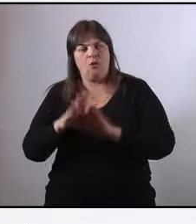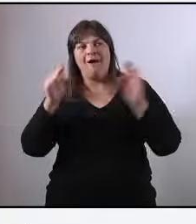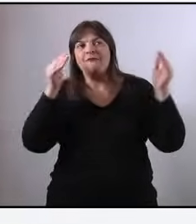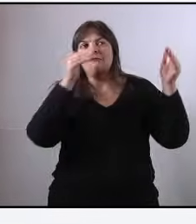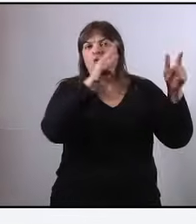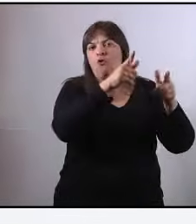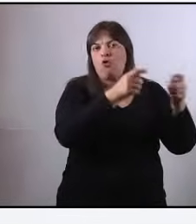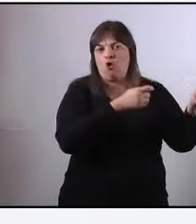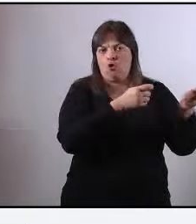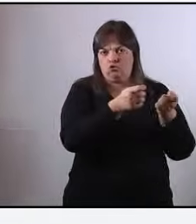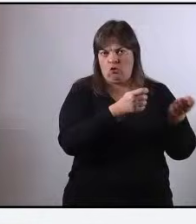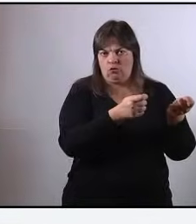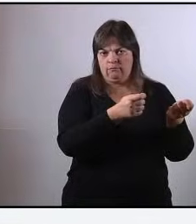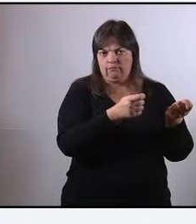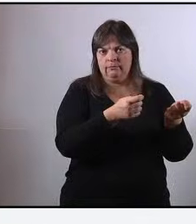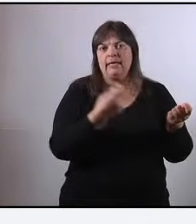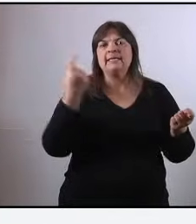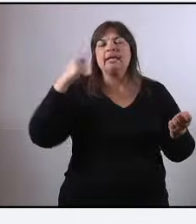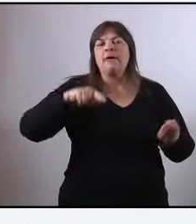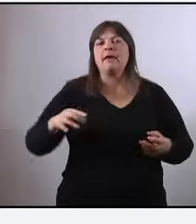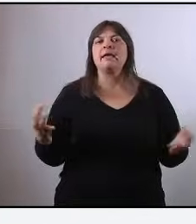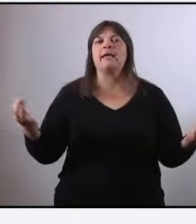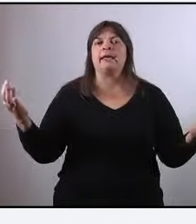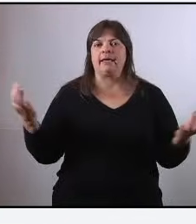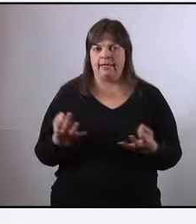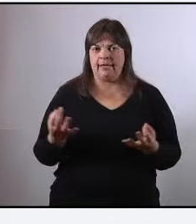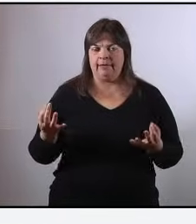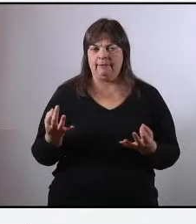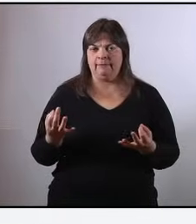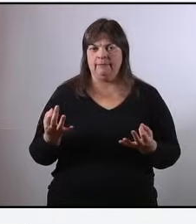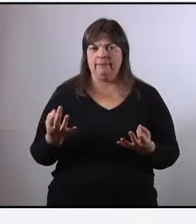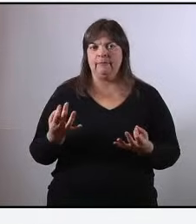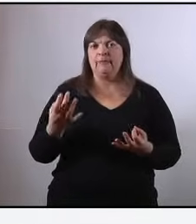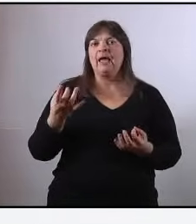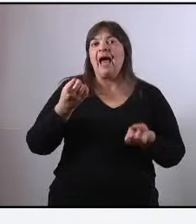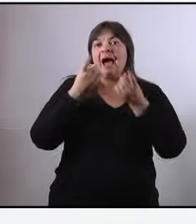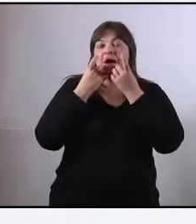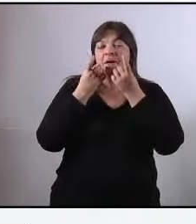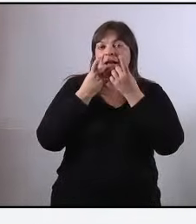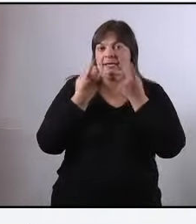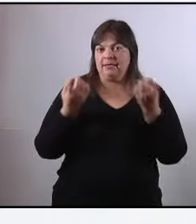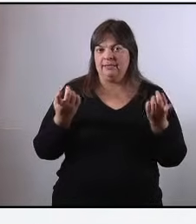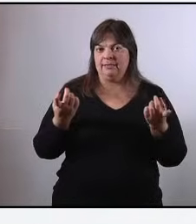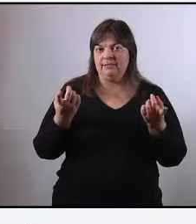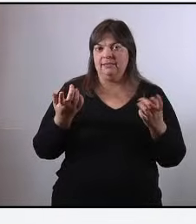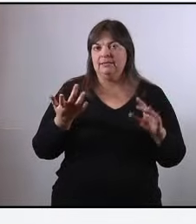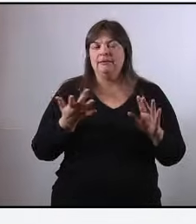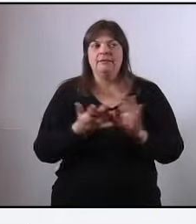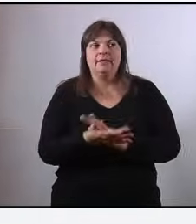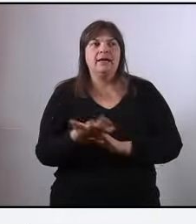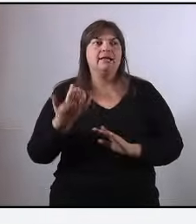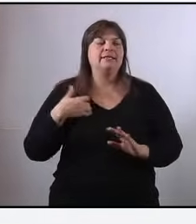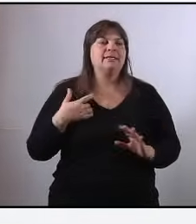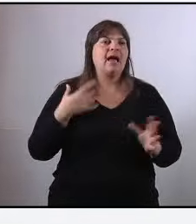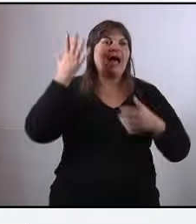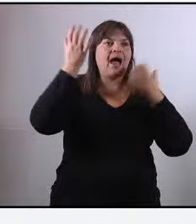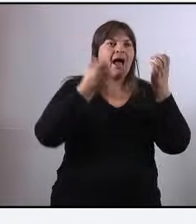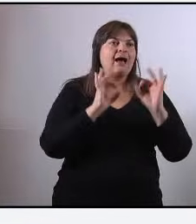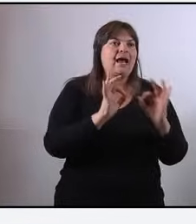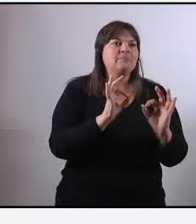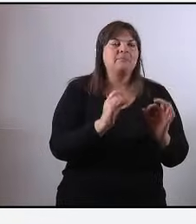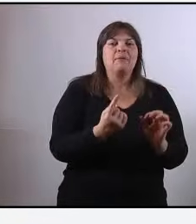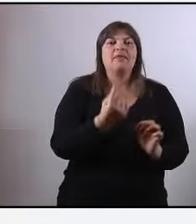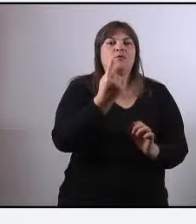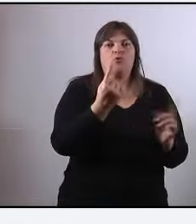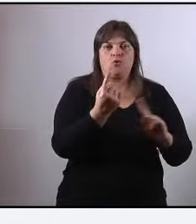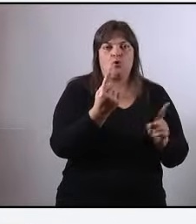controlado. Saben que además afecta a los jabalíes, o sea, no ha surgido en una granja en concreto. Por